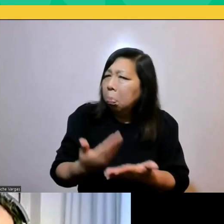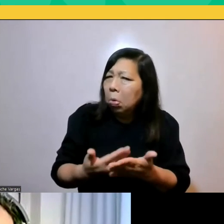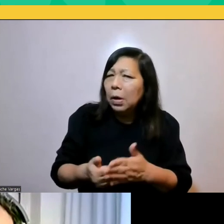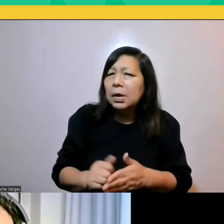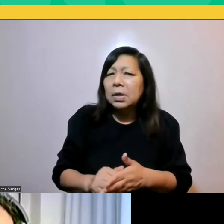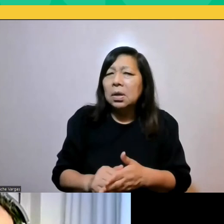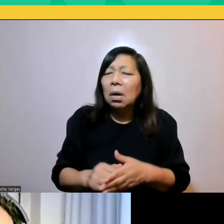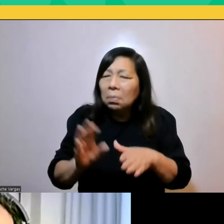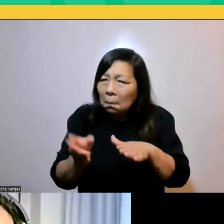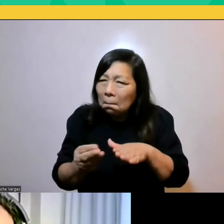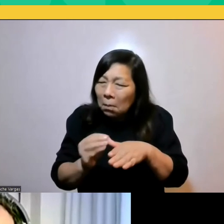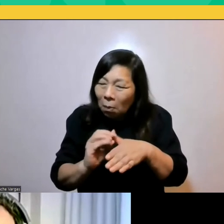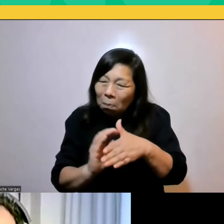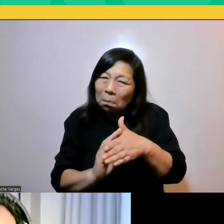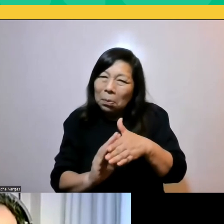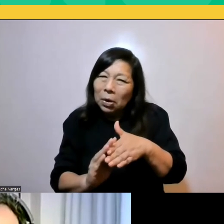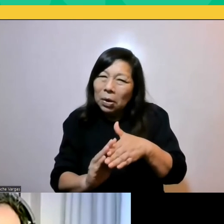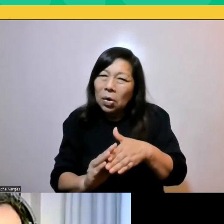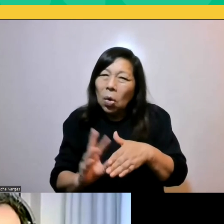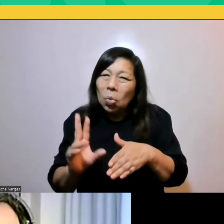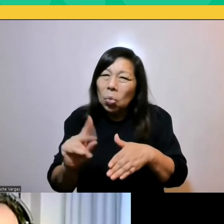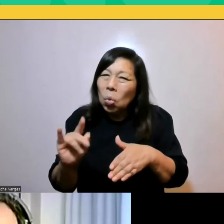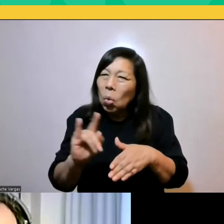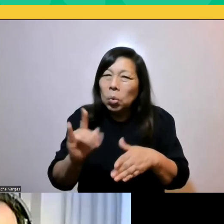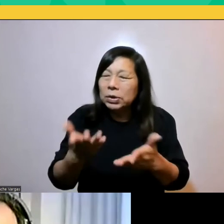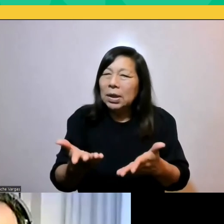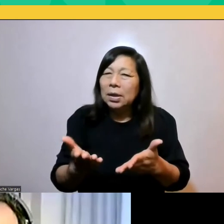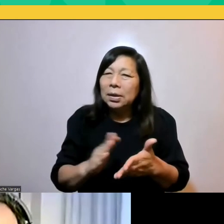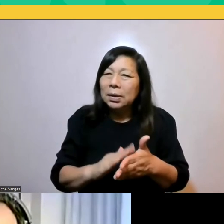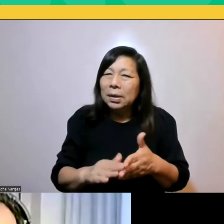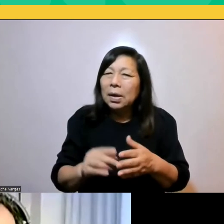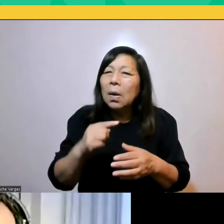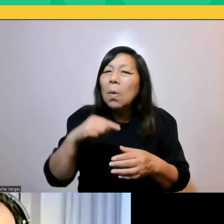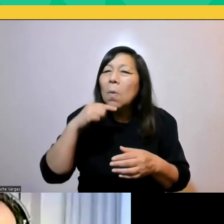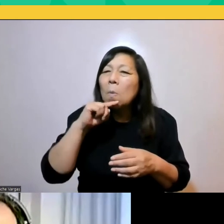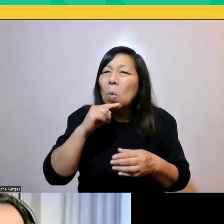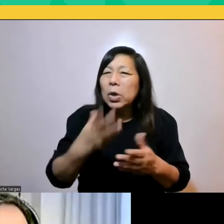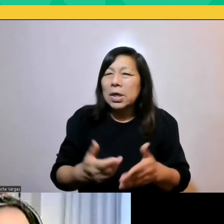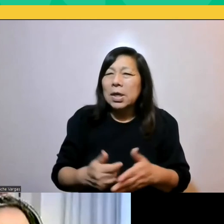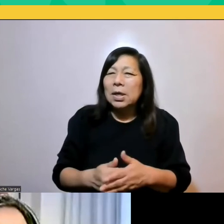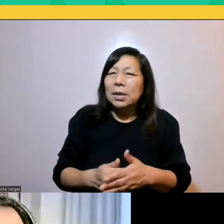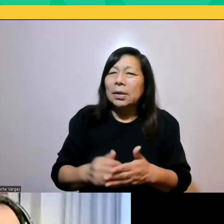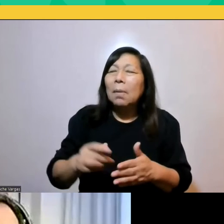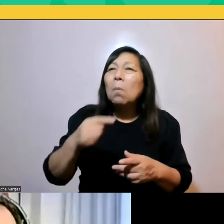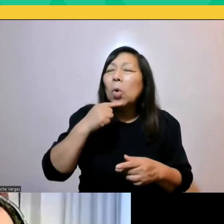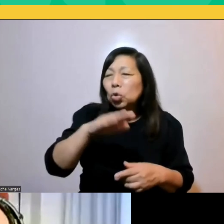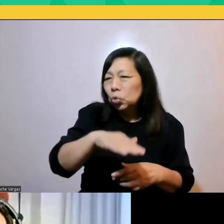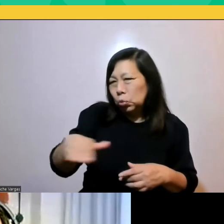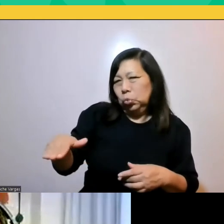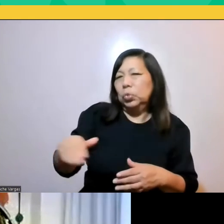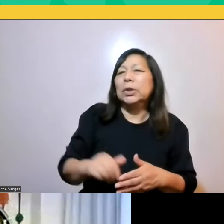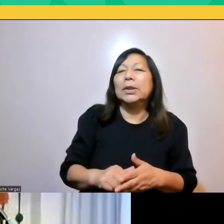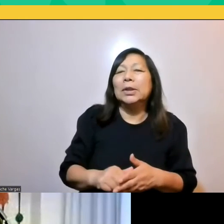que se acumule, pero por ejemplo, el no usar un jabón íntimo, especialmente en mujeres, porque perdón, en niñas, porque en